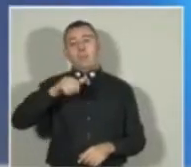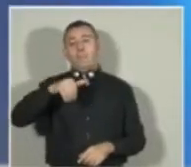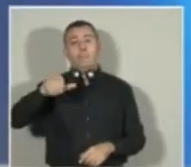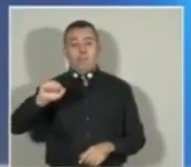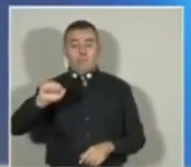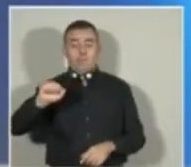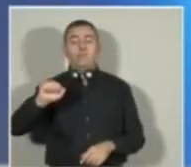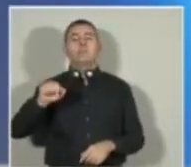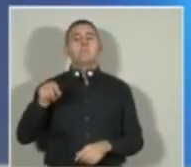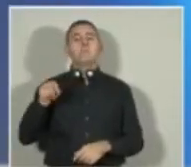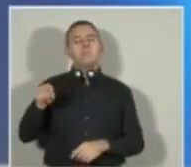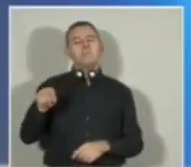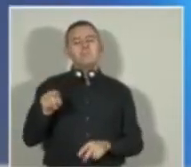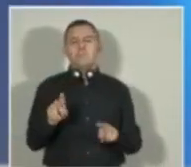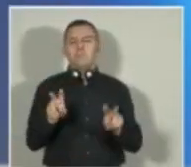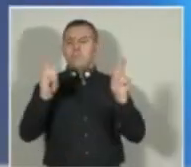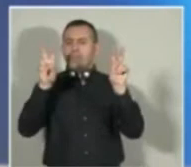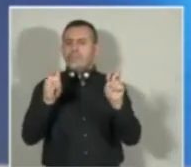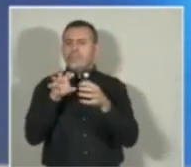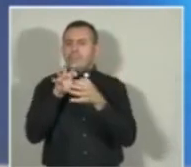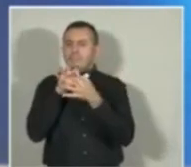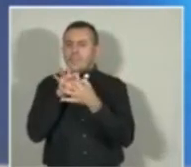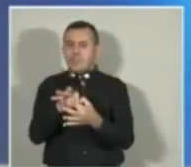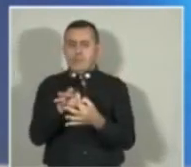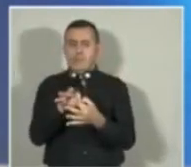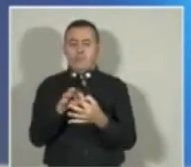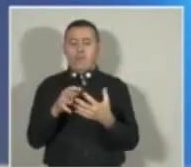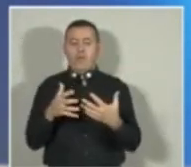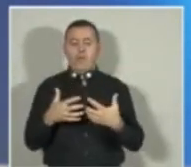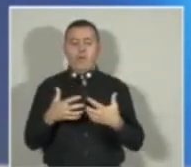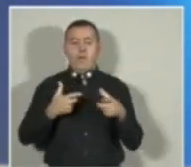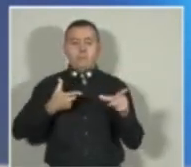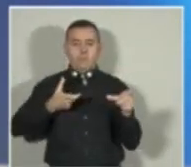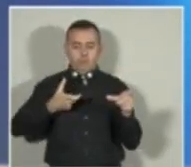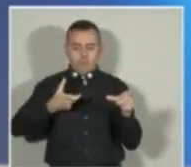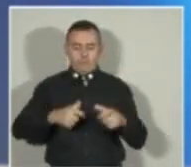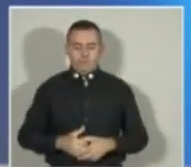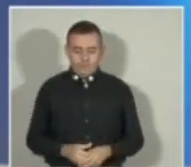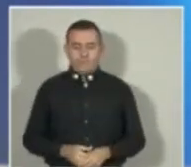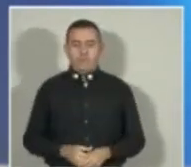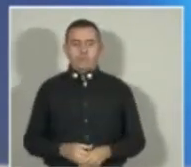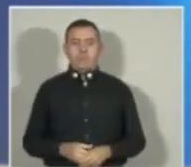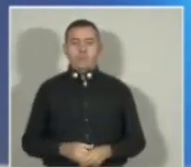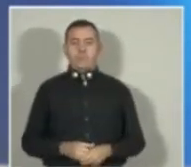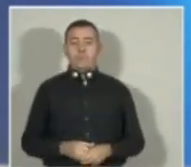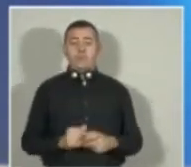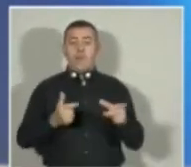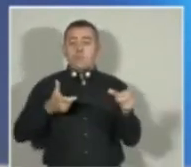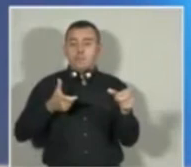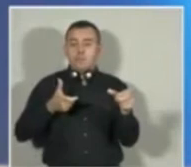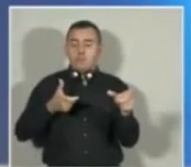cuestión de armamento. Bueno, en CaixaBank tenemos un compromiso total y lo